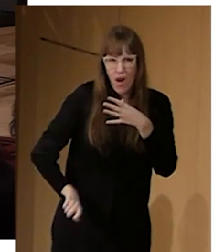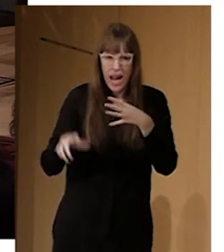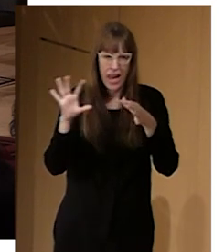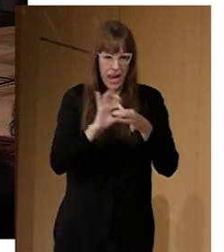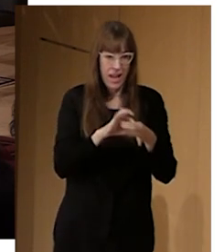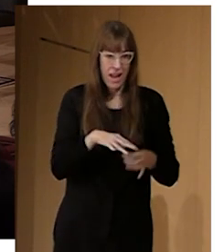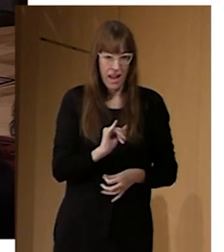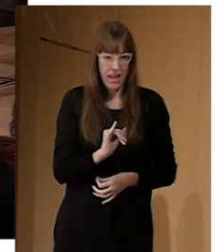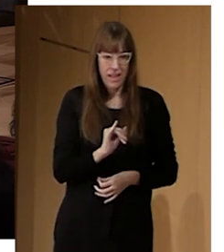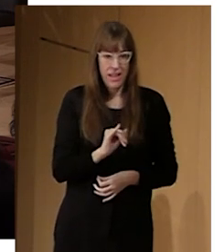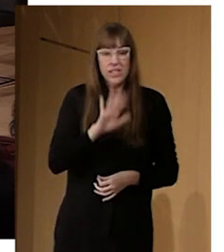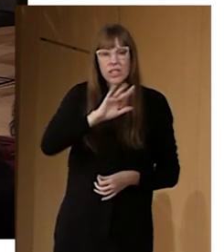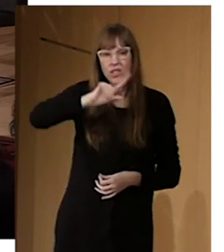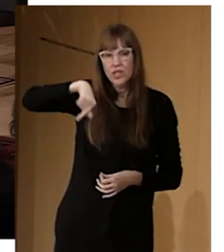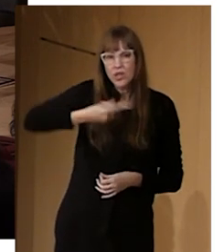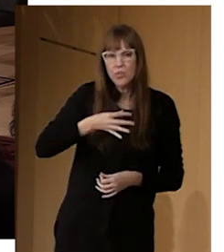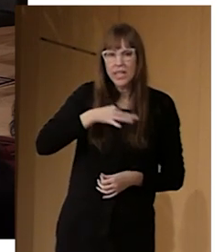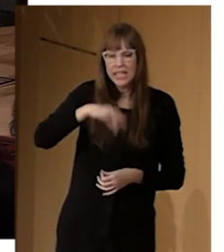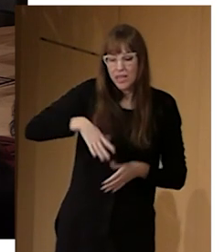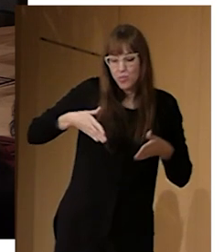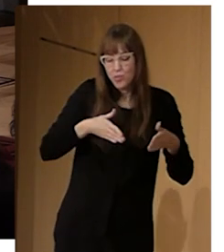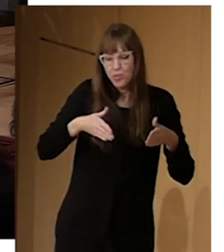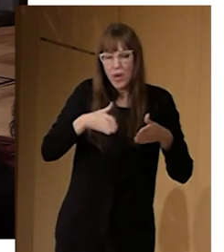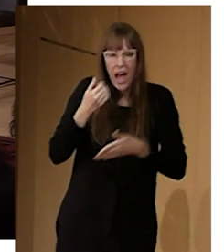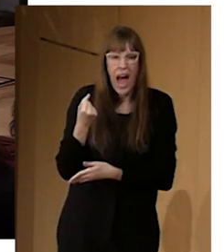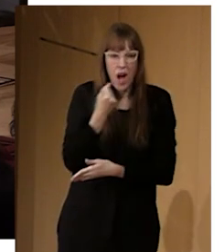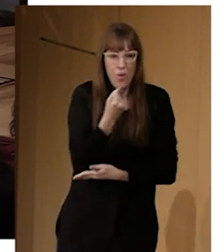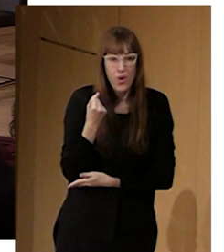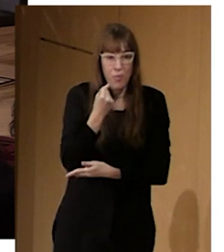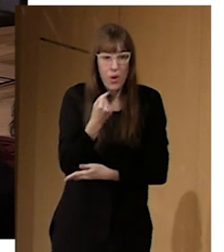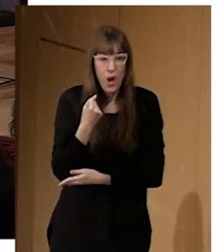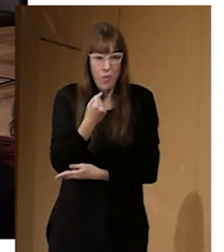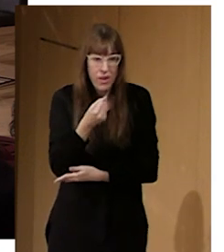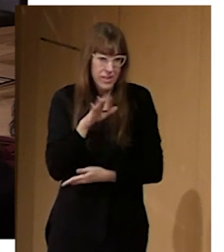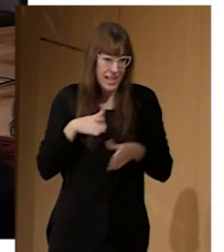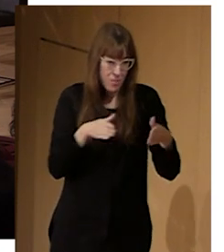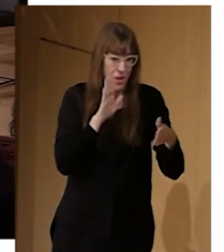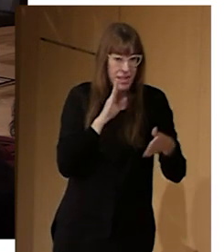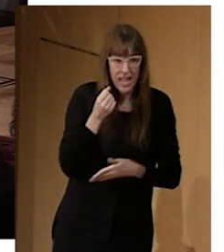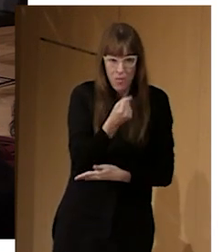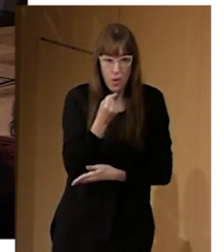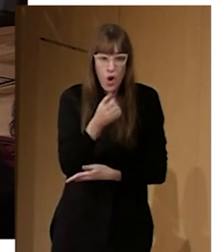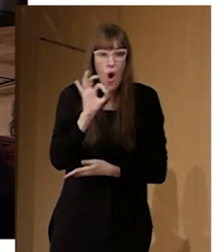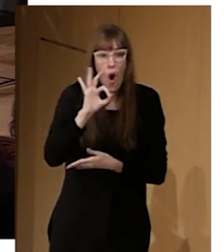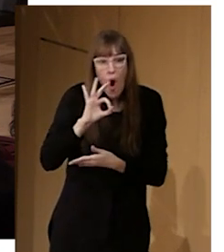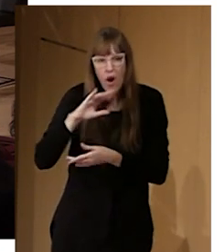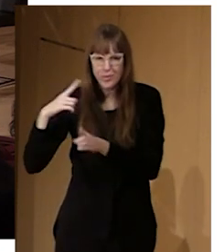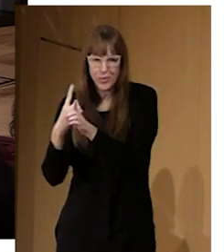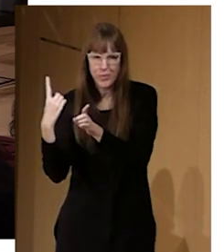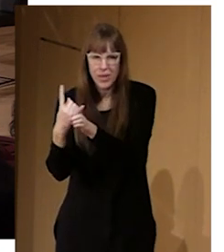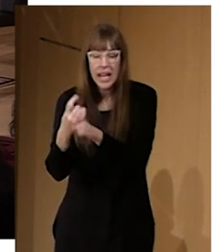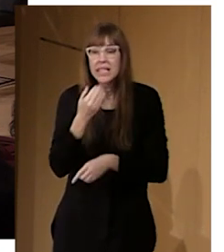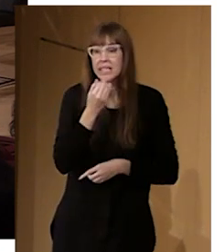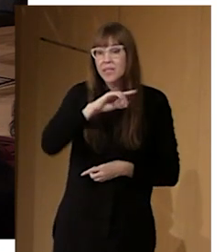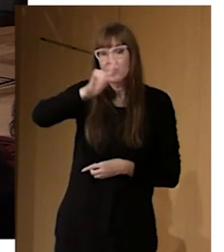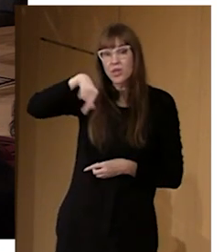sus aliados o podemos ser sus adversarios entiendo que si estamos aquí es porque queremos ser sus aliados si hay alguien que no quiere ser Aliado